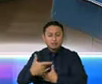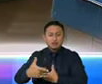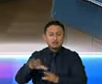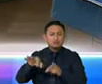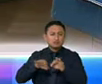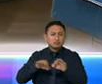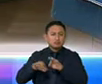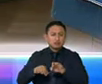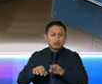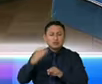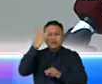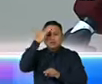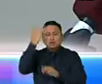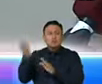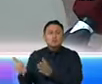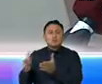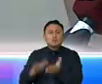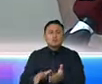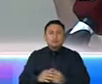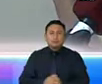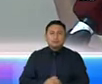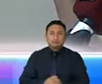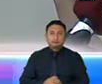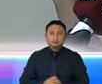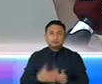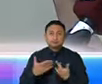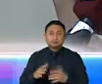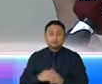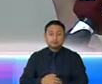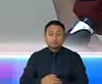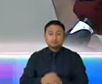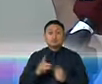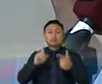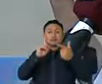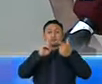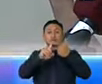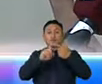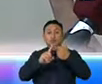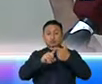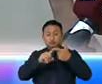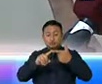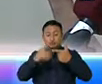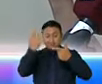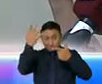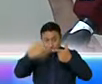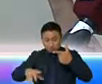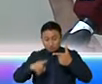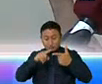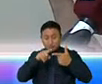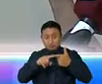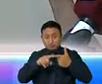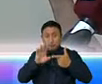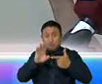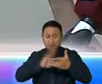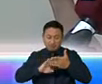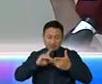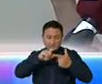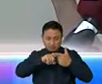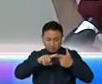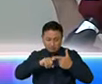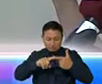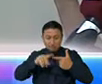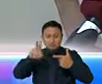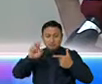determine el móvil del crimen. Si es que la conclusión del producto 2 era que no es, que es, perdón, un caso